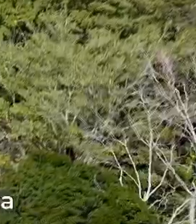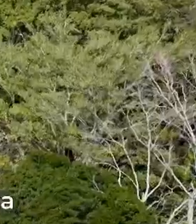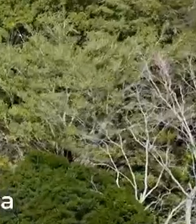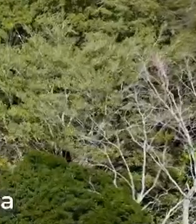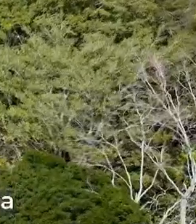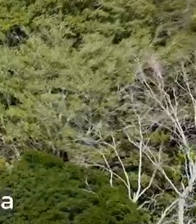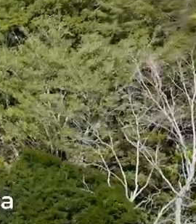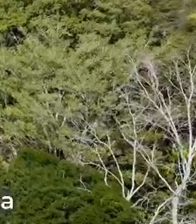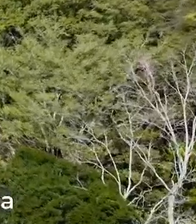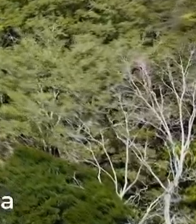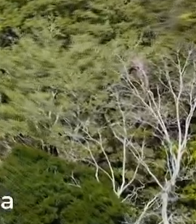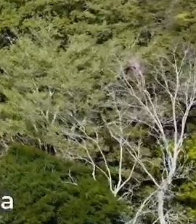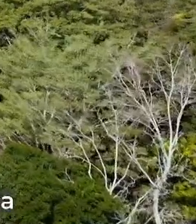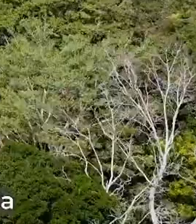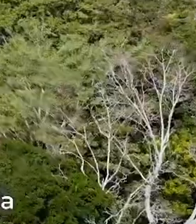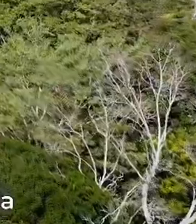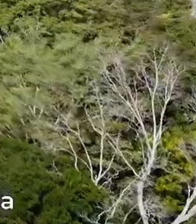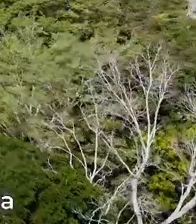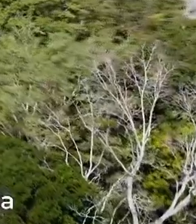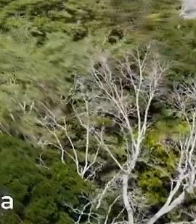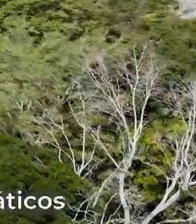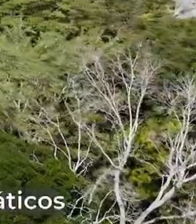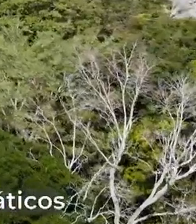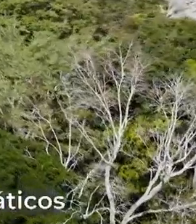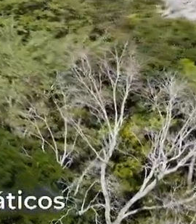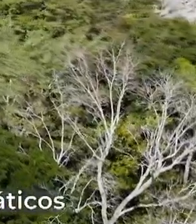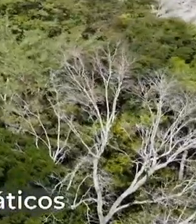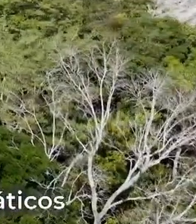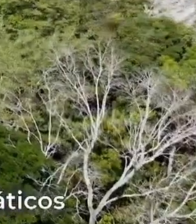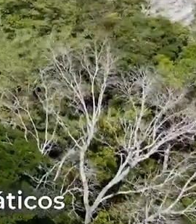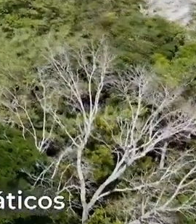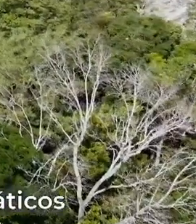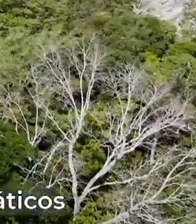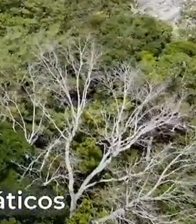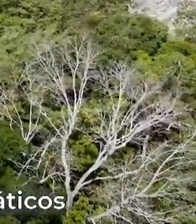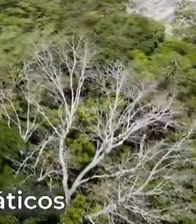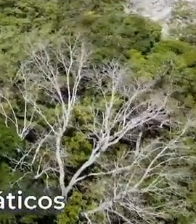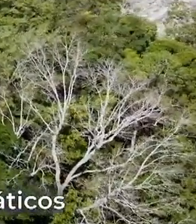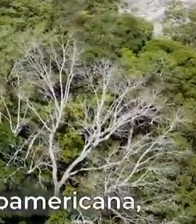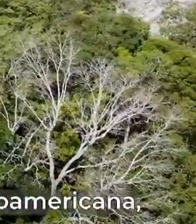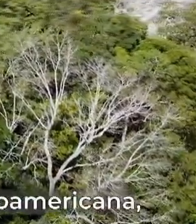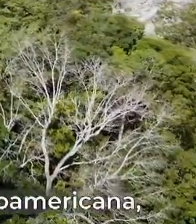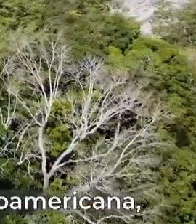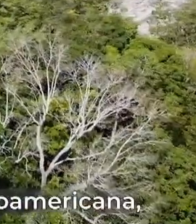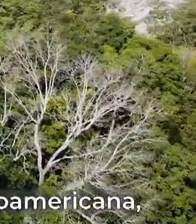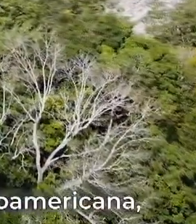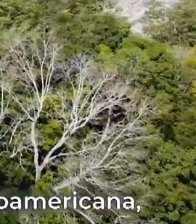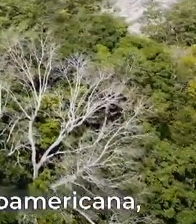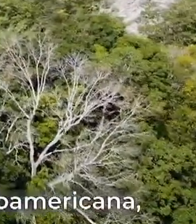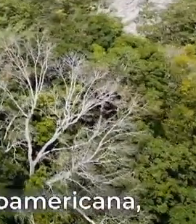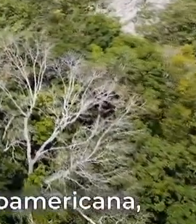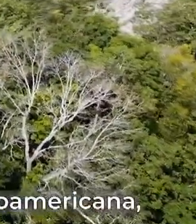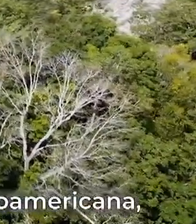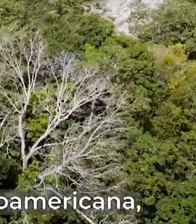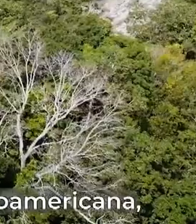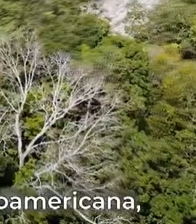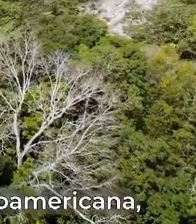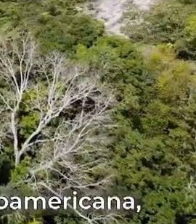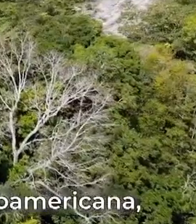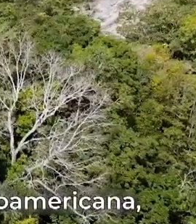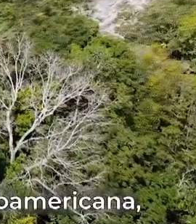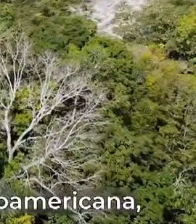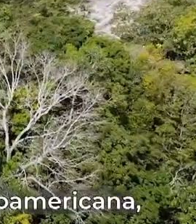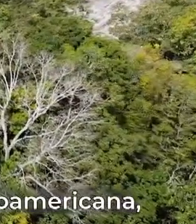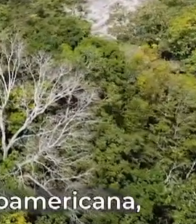De esta manera, Chakchoven se inserta en esta numerosa red de lugares emblemáticos de la grandeza y extensión de la